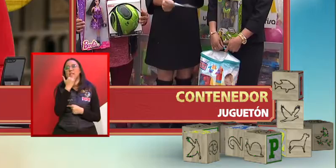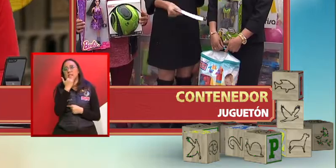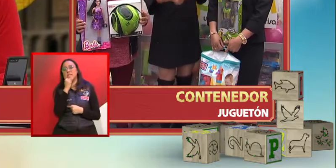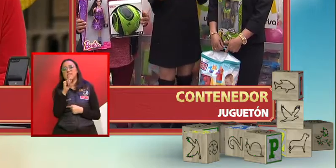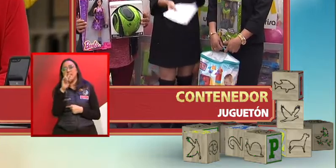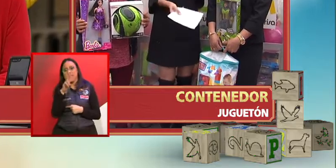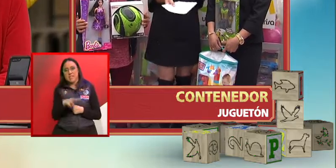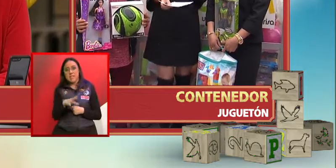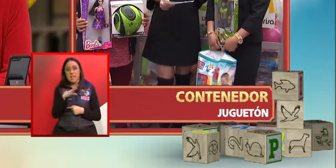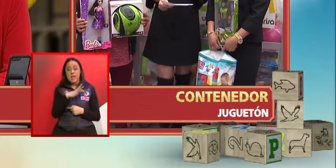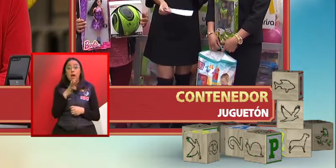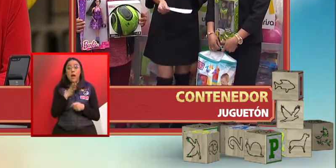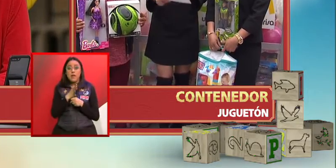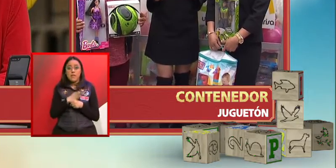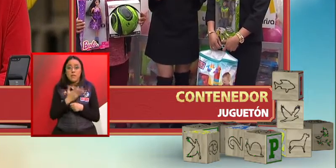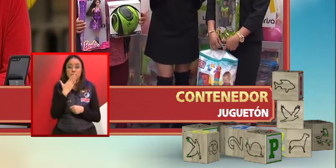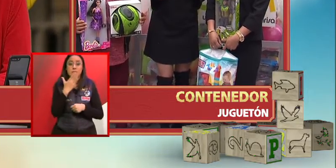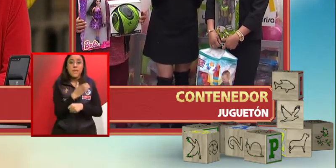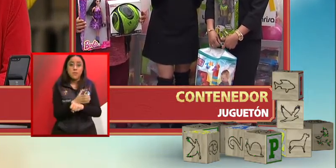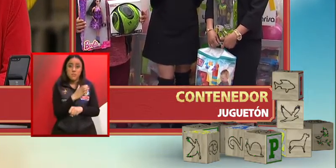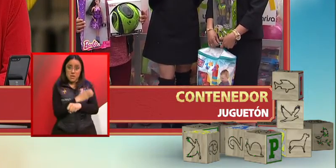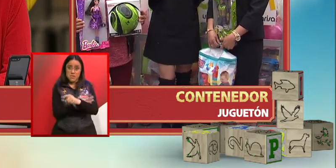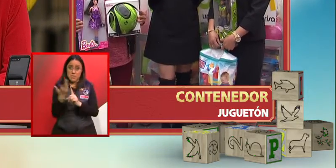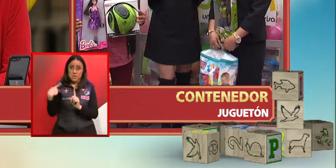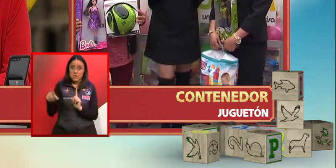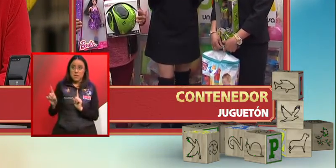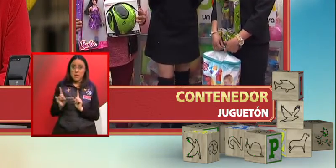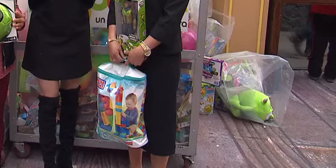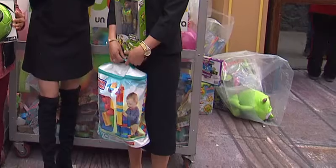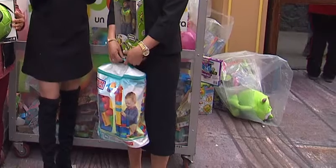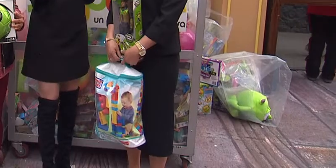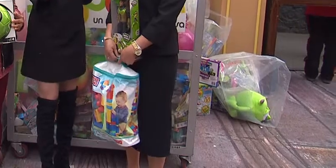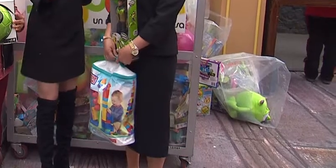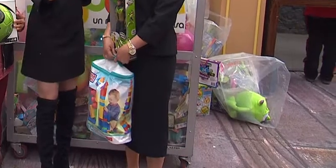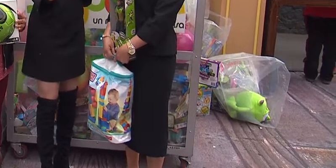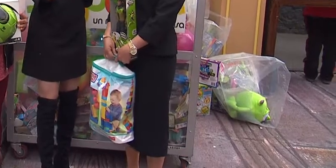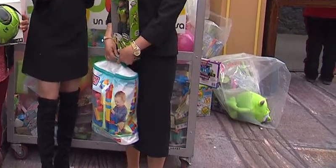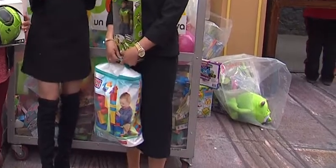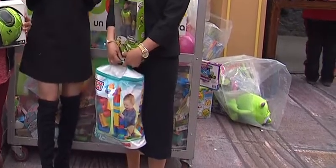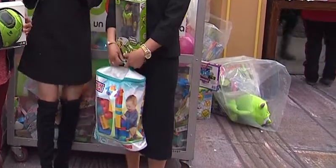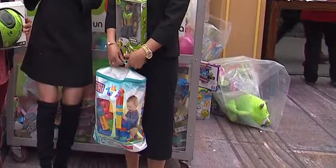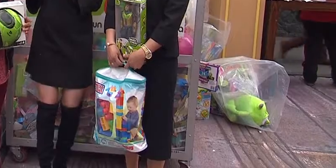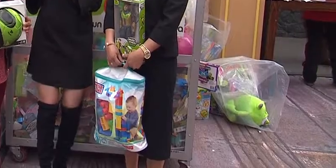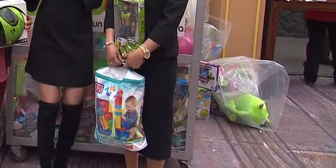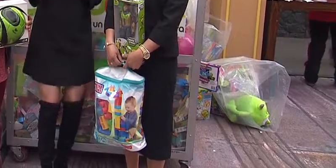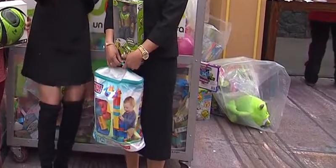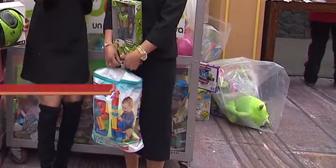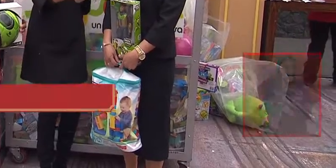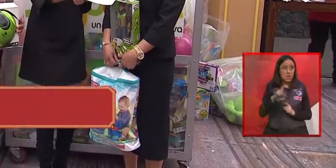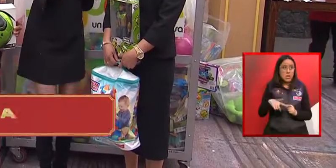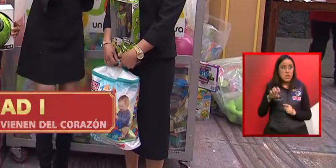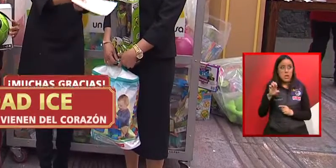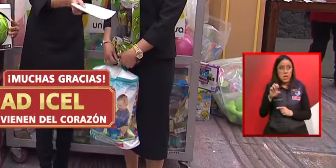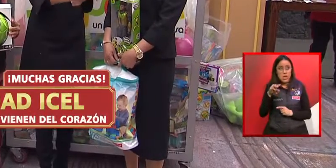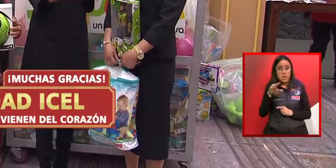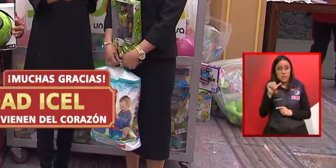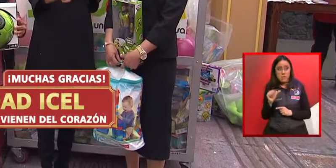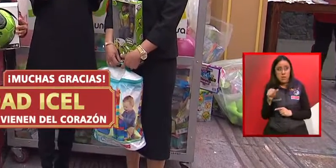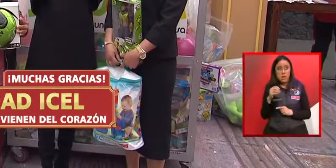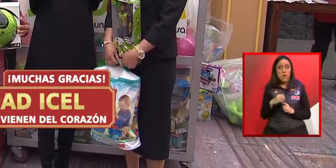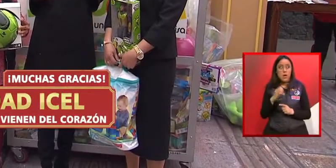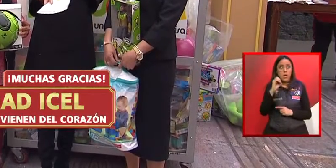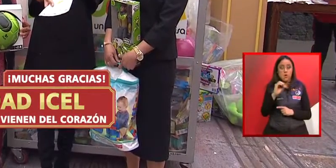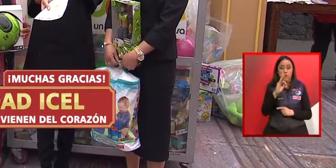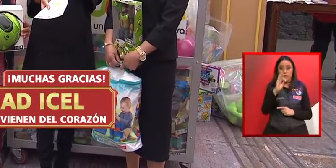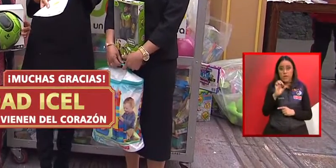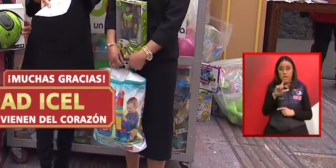hecho, de hecho. Pero estamos aquí muy bien acompañadas, señor. Se encuentran con nosotros por parte de Universidad Isel. Aquí está Emma y aquí está Ofelia.